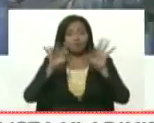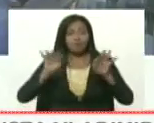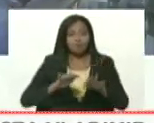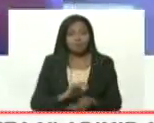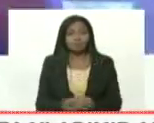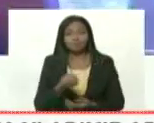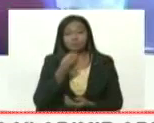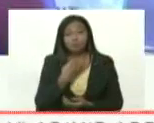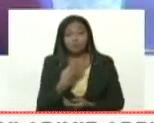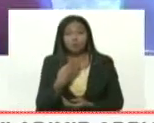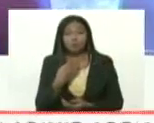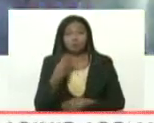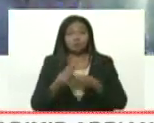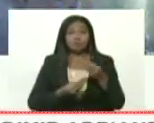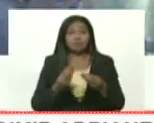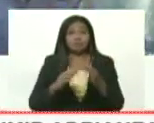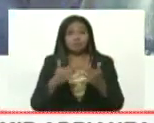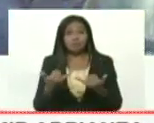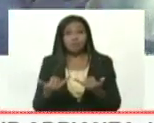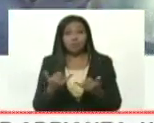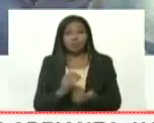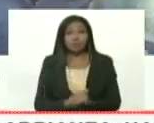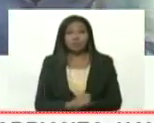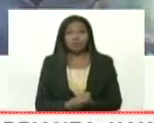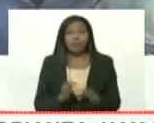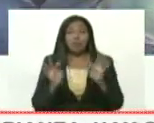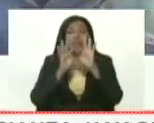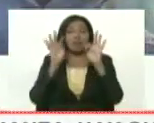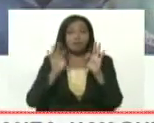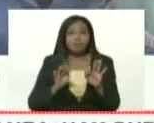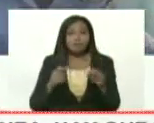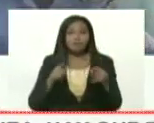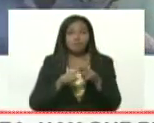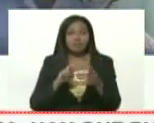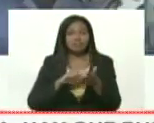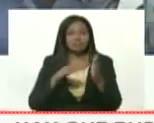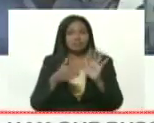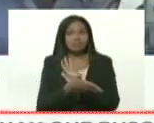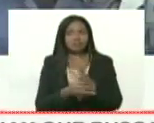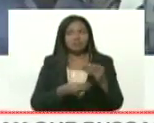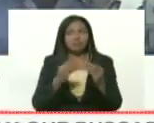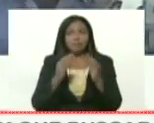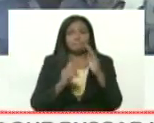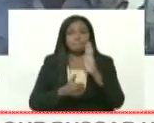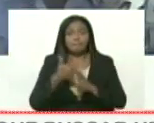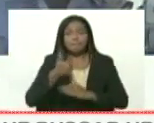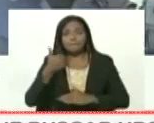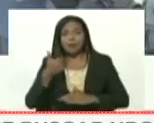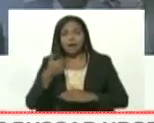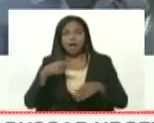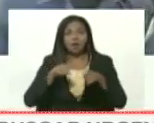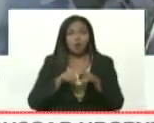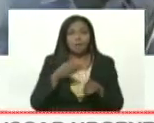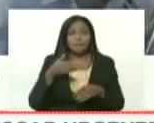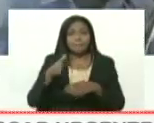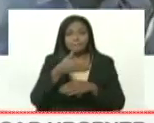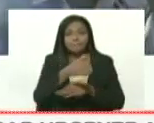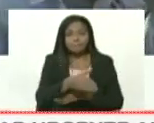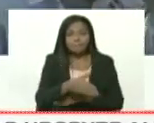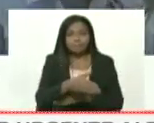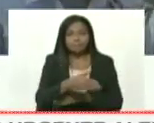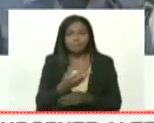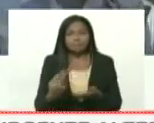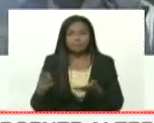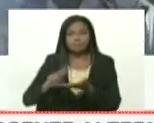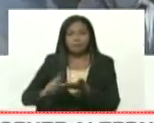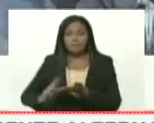bueno, han creado el método para multiplicar los peces, para lograr